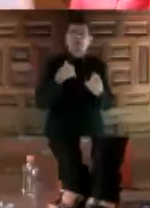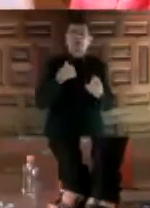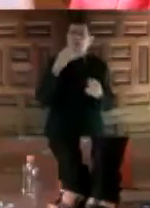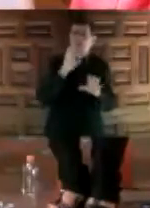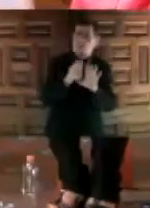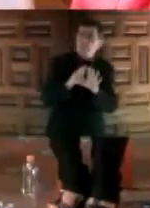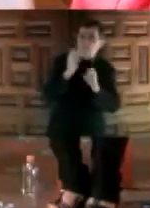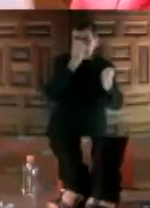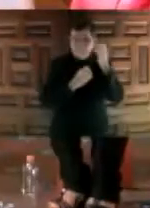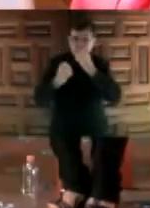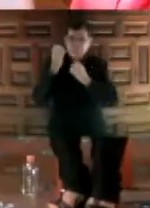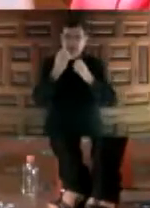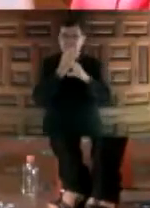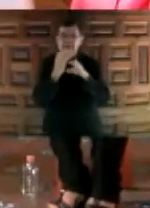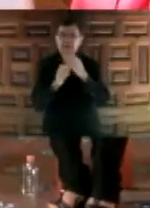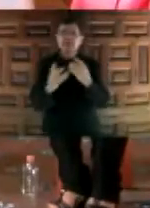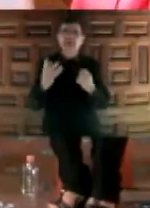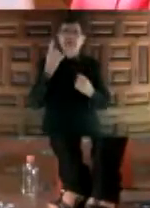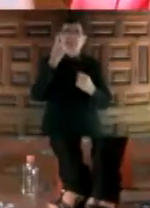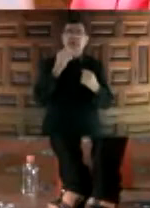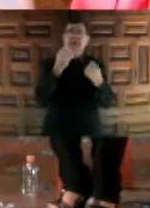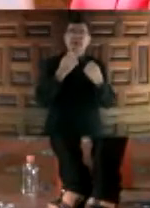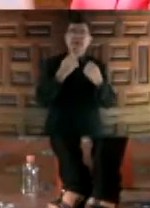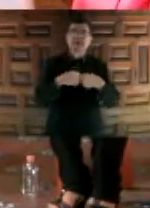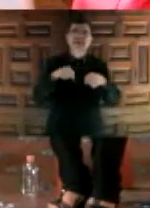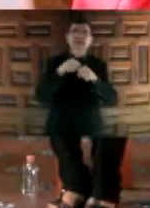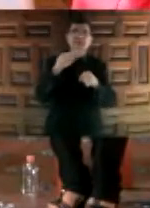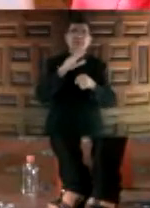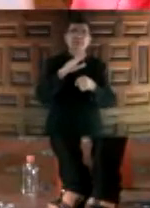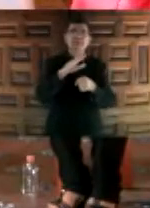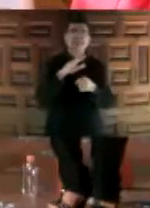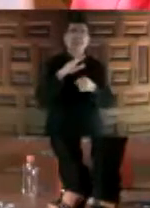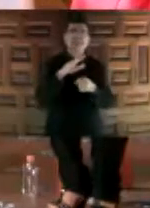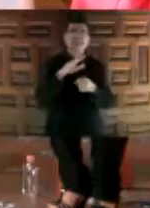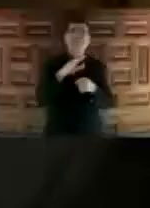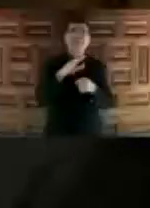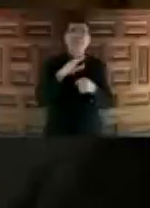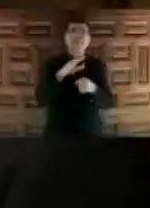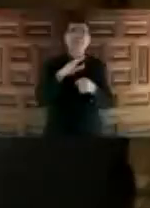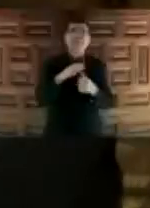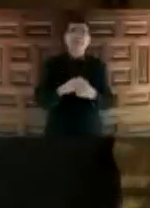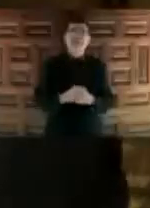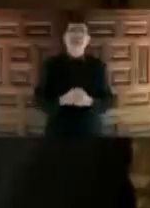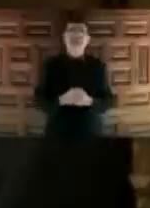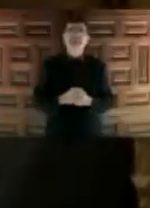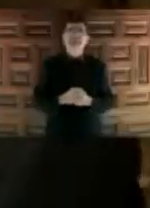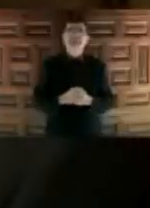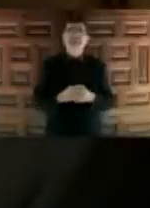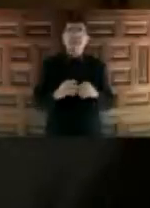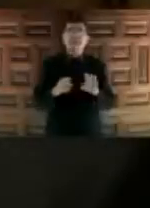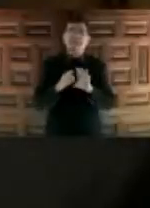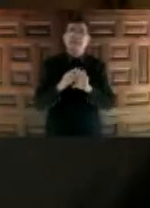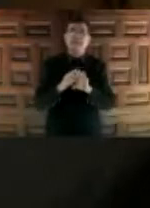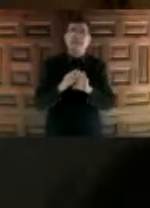y analistas de los procesos educativos, compartimos la preocupación que acaba de mencionar en la